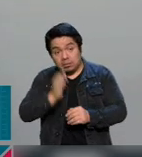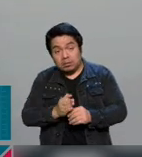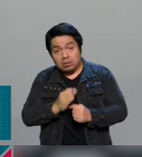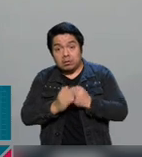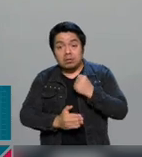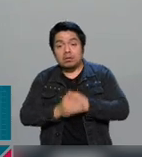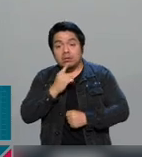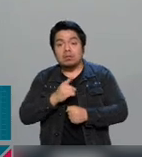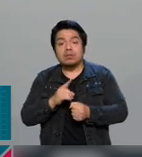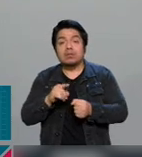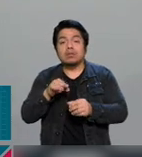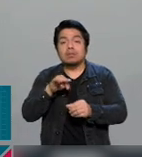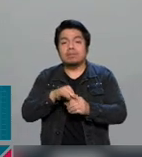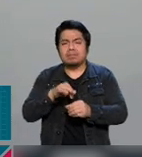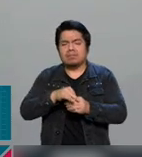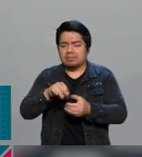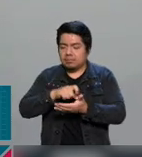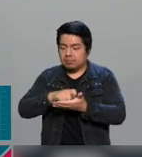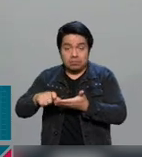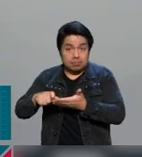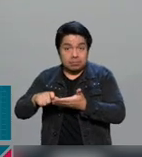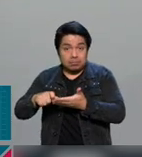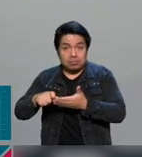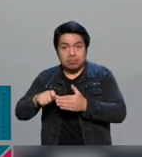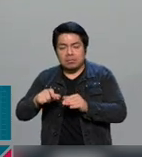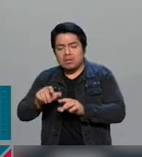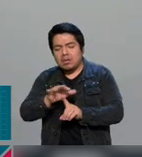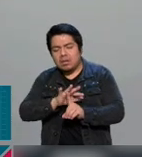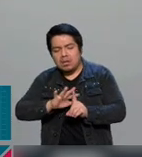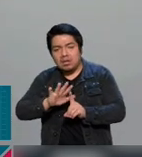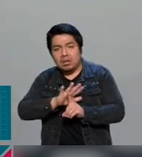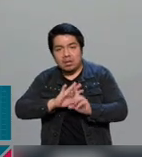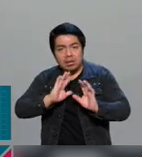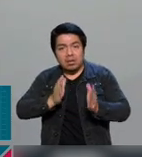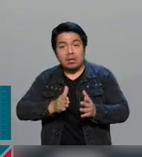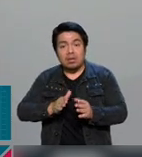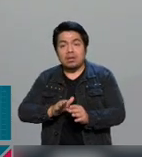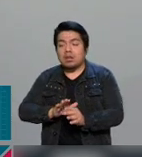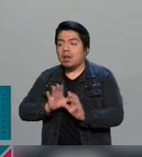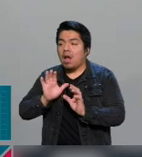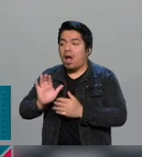mediante la compra de votos, la coacción, la amenaza.